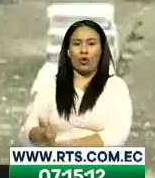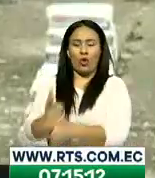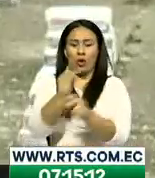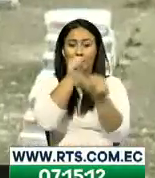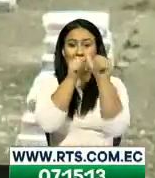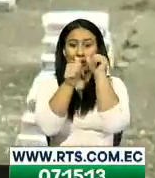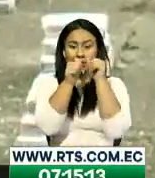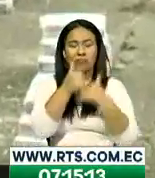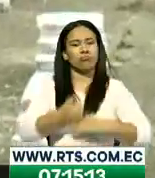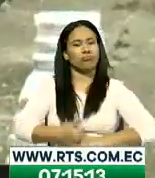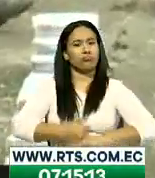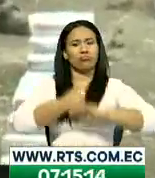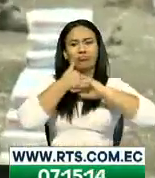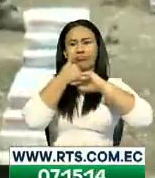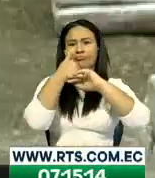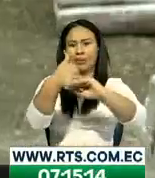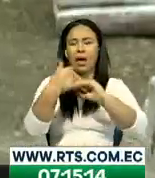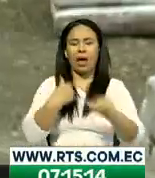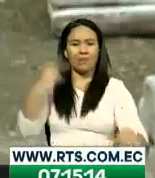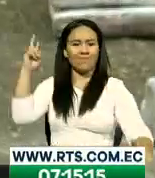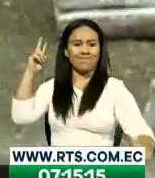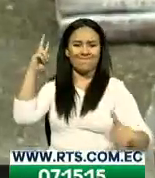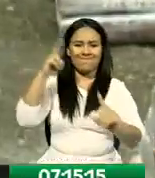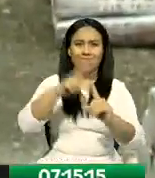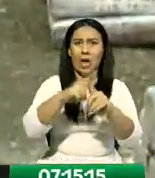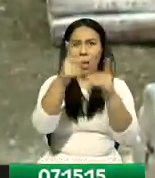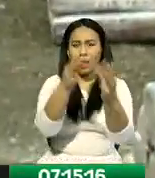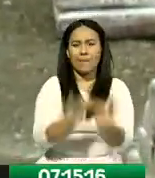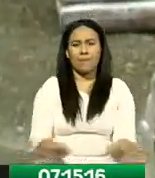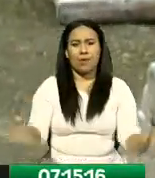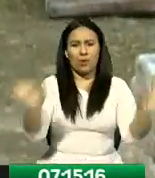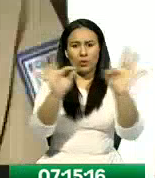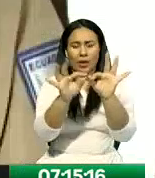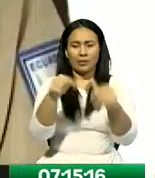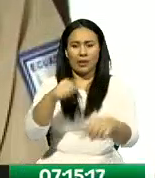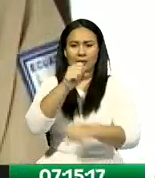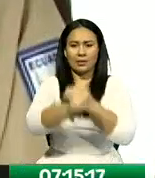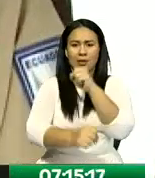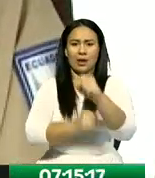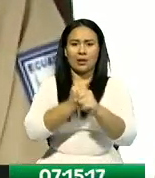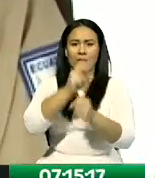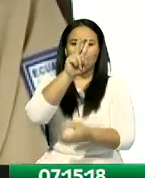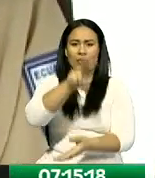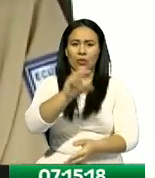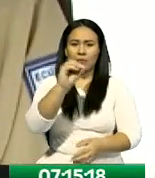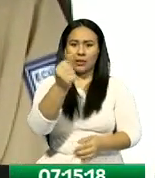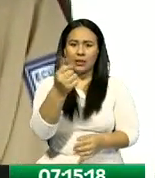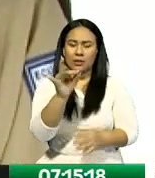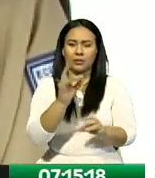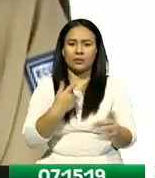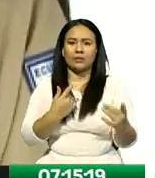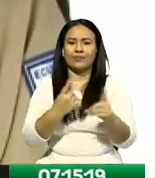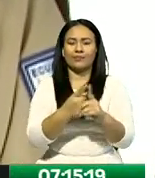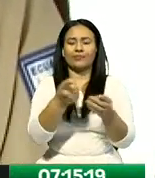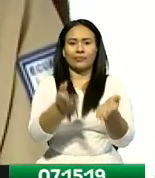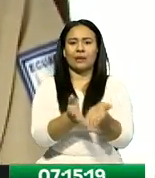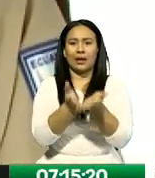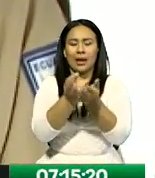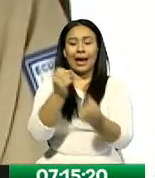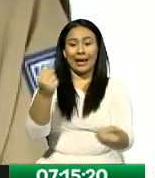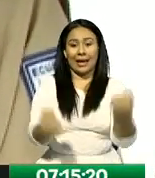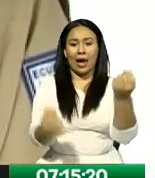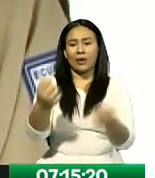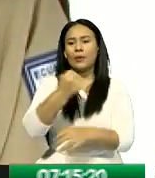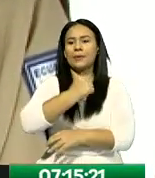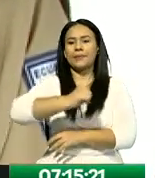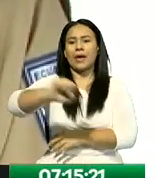Dalulema, estas 2 toneladas de droga representarían el decomiso más importante en lo que va del año. Los transportes estaban dirigiéndose hacia la